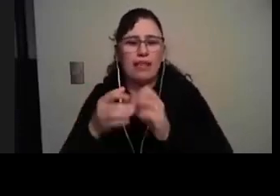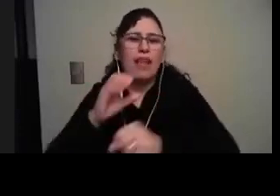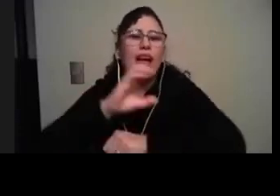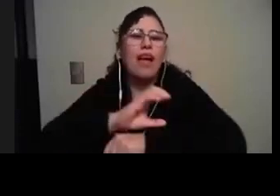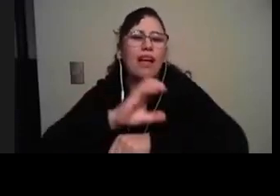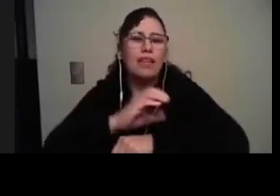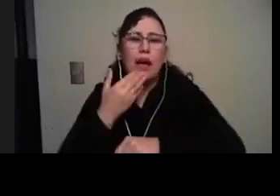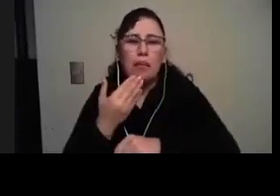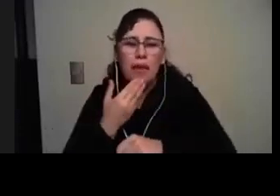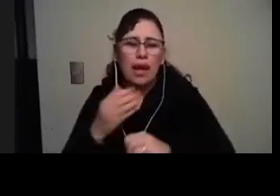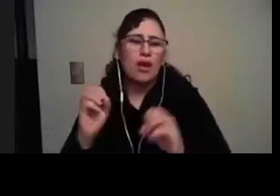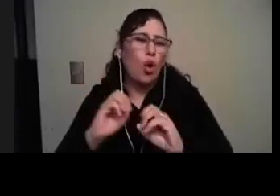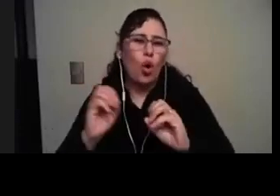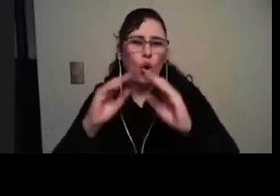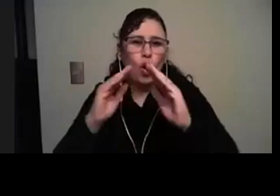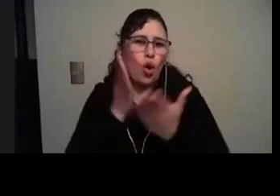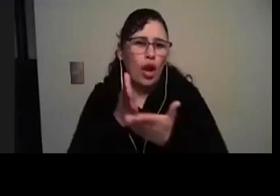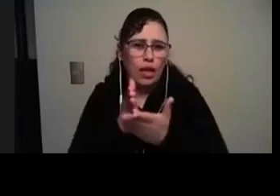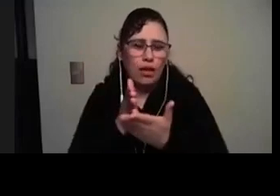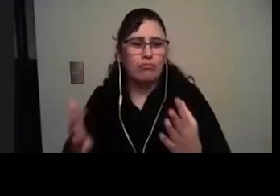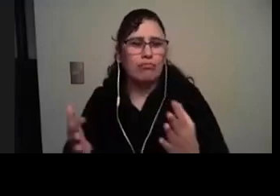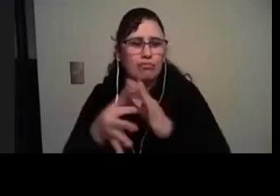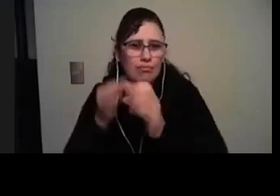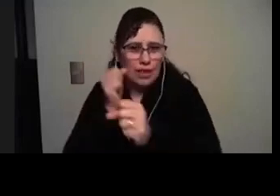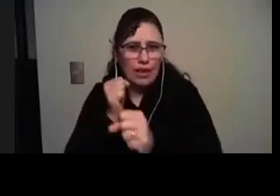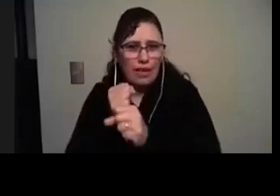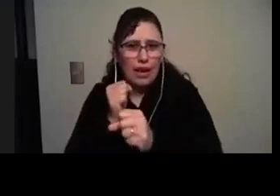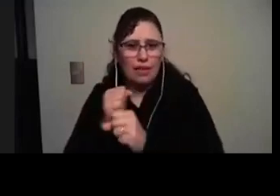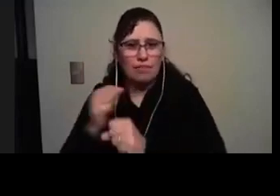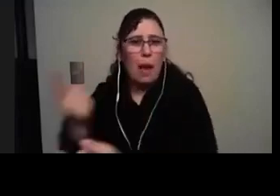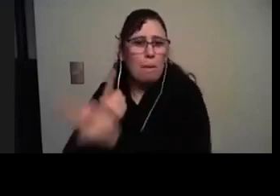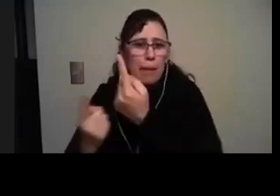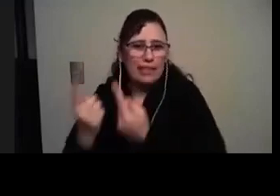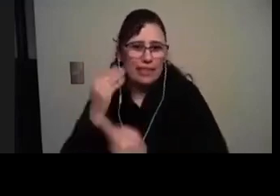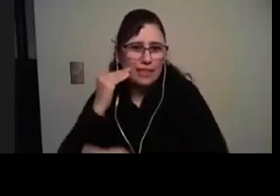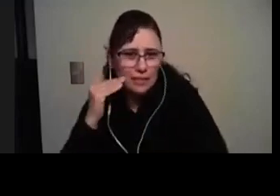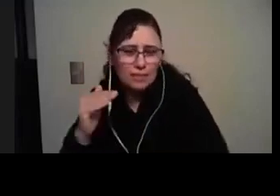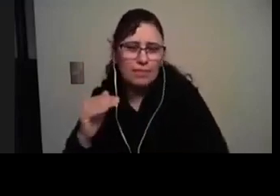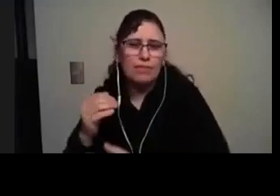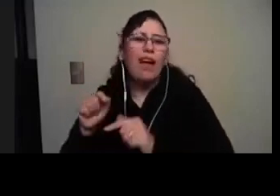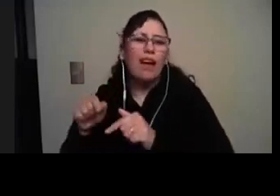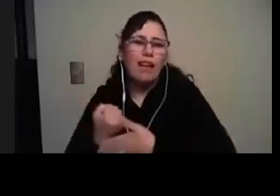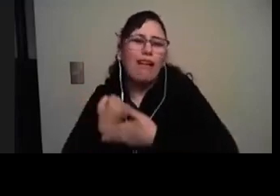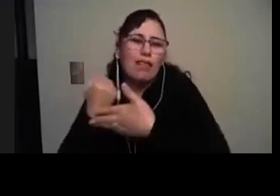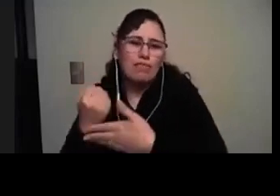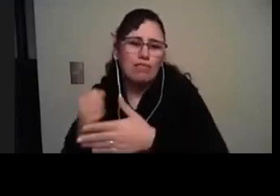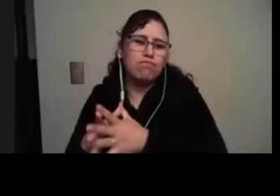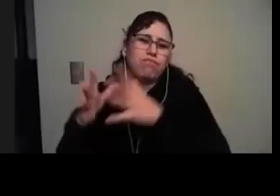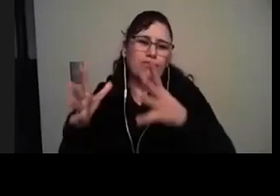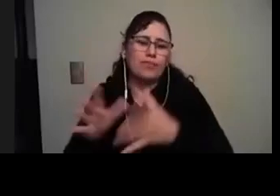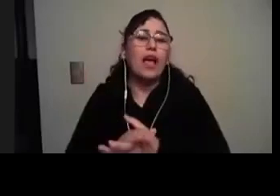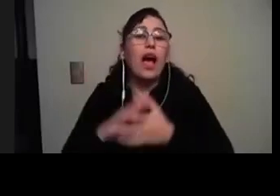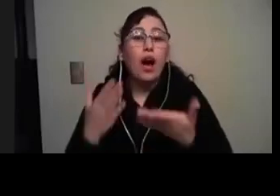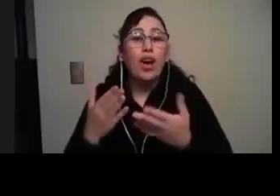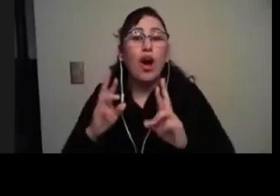intentando siempre poder entregar lo mejor posible para el paciente y su familia. Así que dentro de eso prefiero y quiero que ojalá se